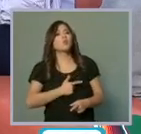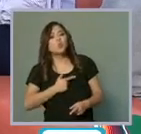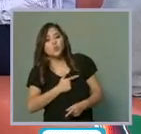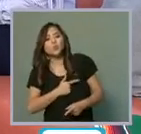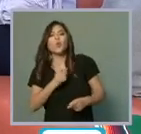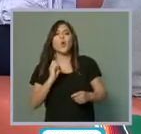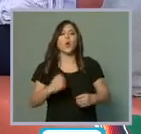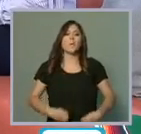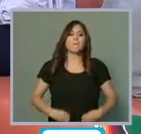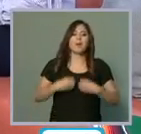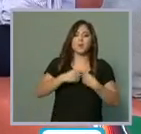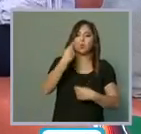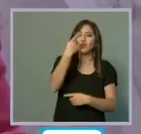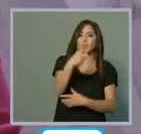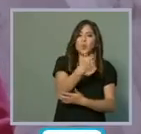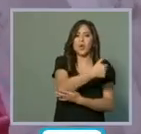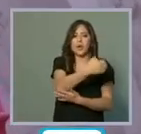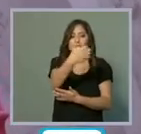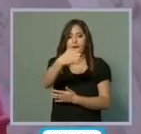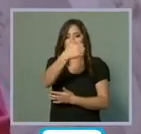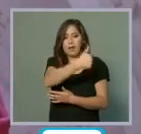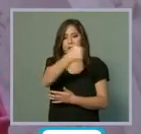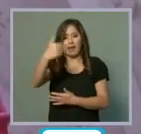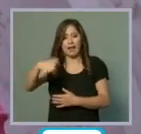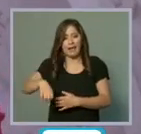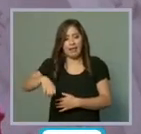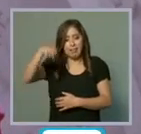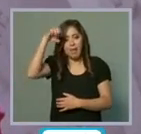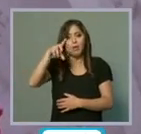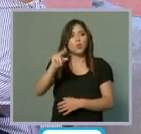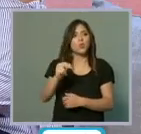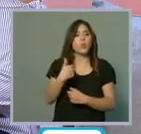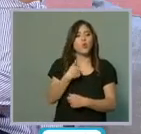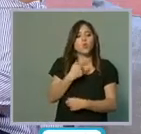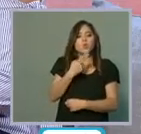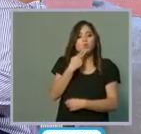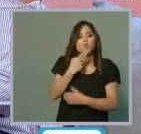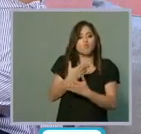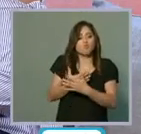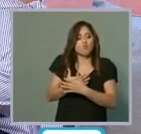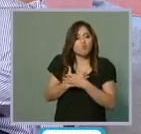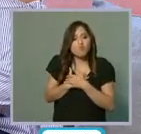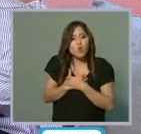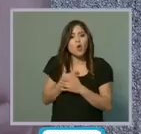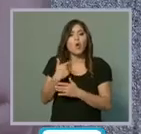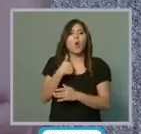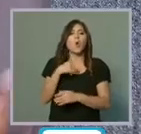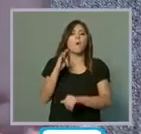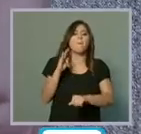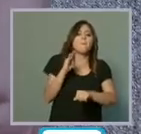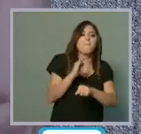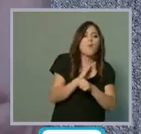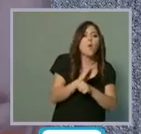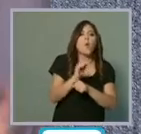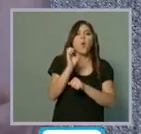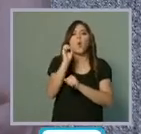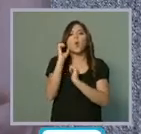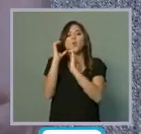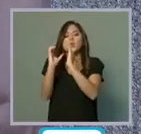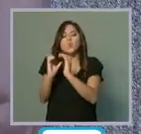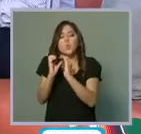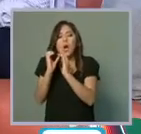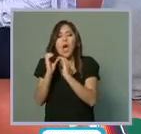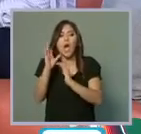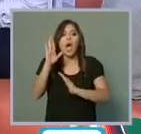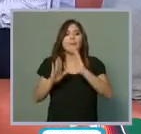permito vivir la edad que le corresponde. Wow. Muchos padres lo hacen en el sentido de proteger y de cuidar, pero a veces acabamos mutilando la